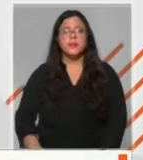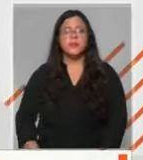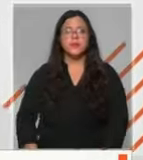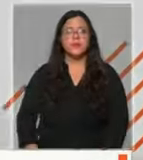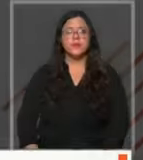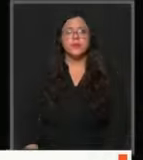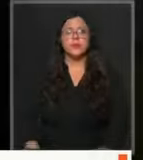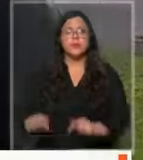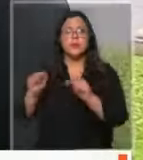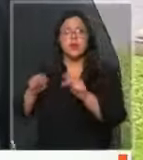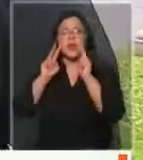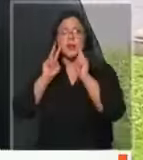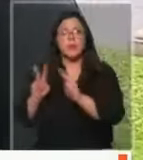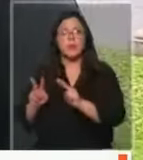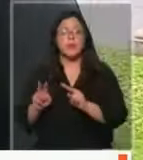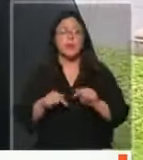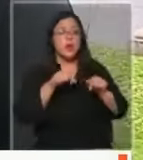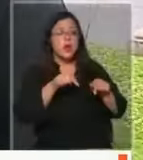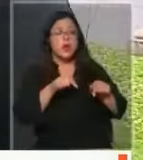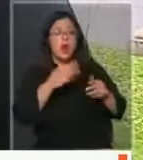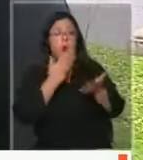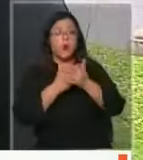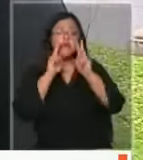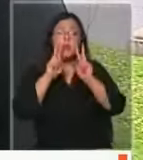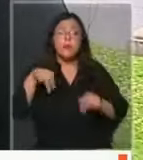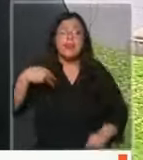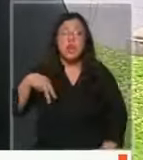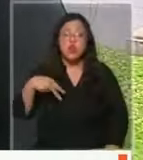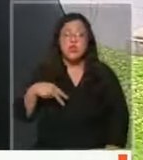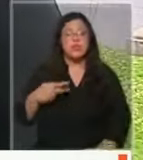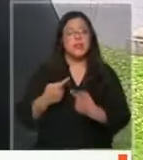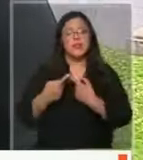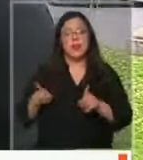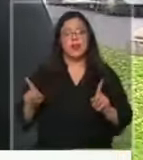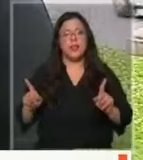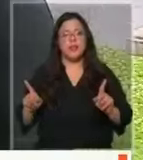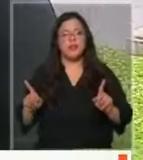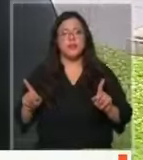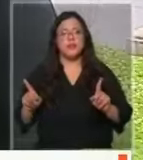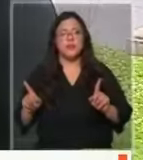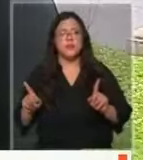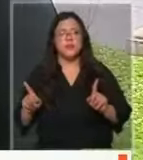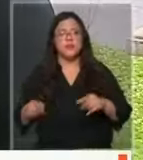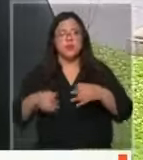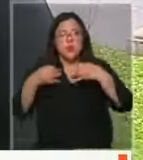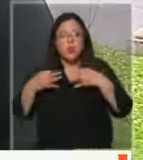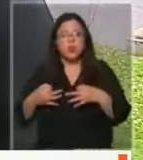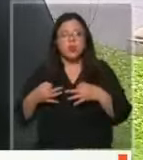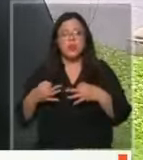Castillo Urizar. Cuando uno lo ve en las noticias es muy distinto a cuando uno